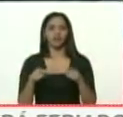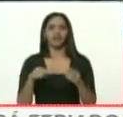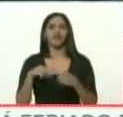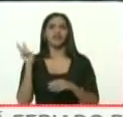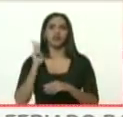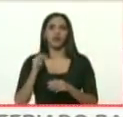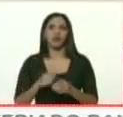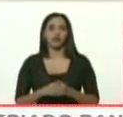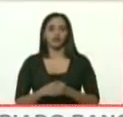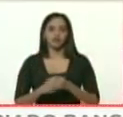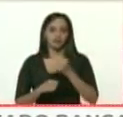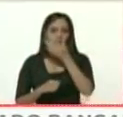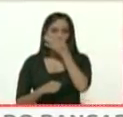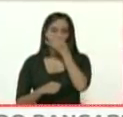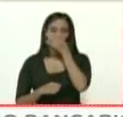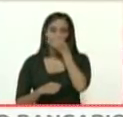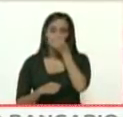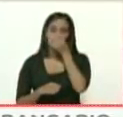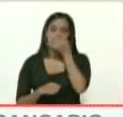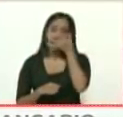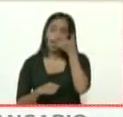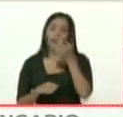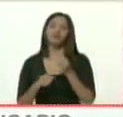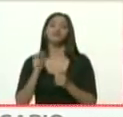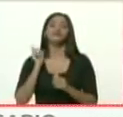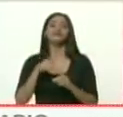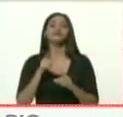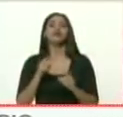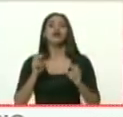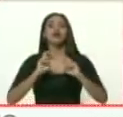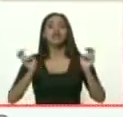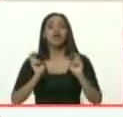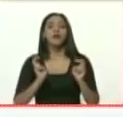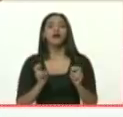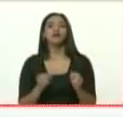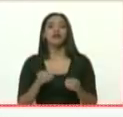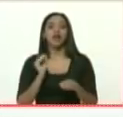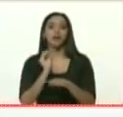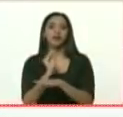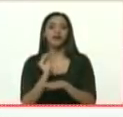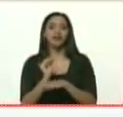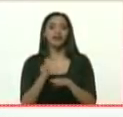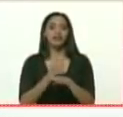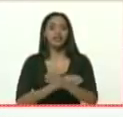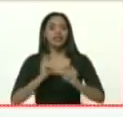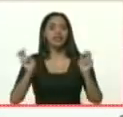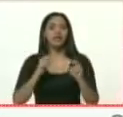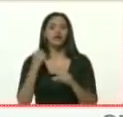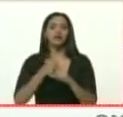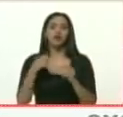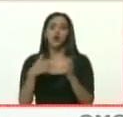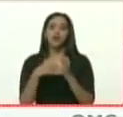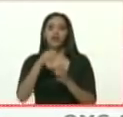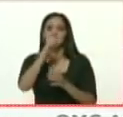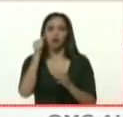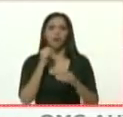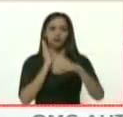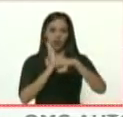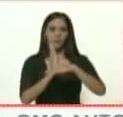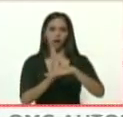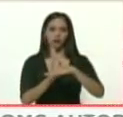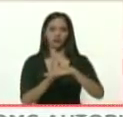nacional. Ministro, te toca ahí dos temas fundamentales, el tema de la prevención, el tema de la lucha contra las drogas. Vamos a hacer una pausa,